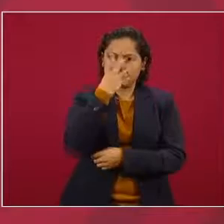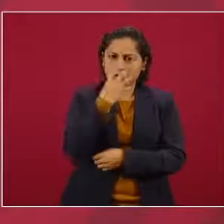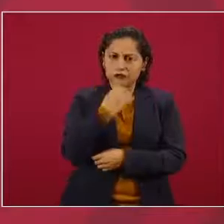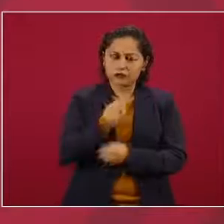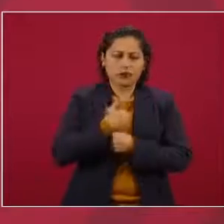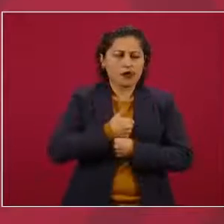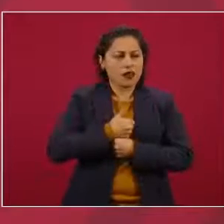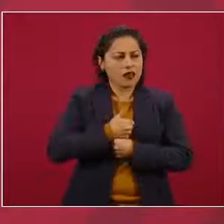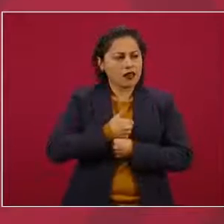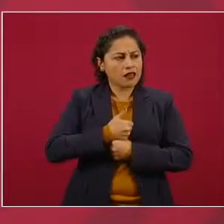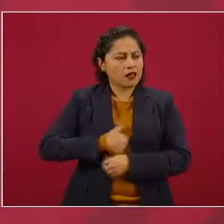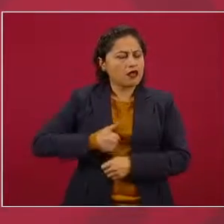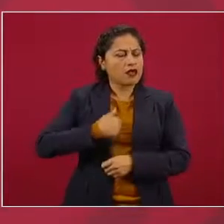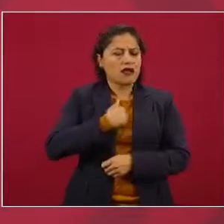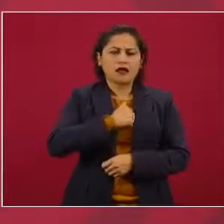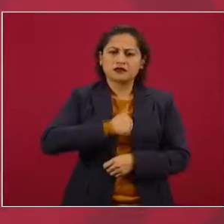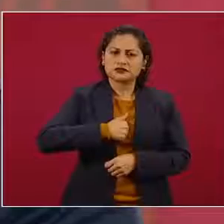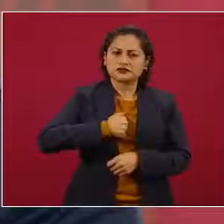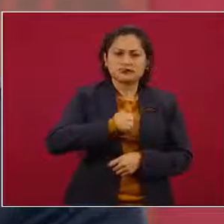de desprecio,